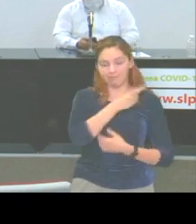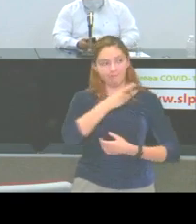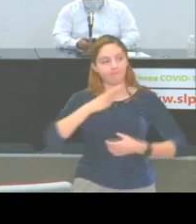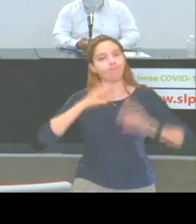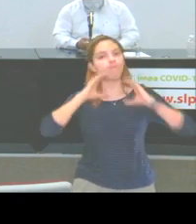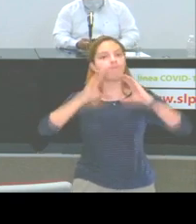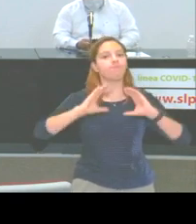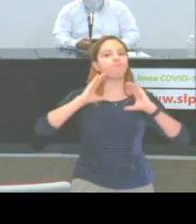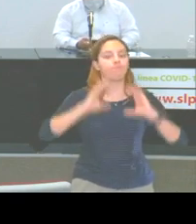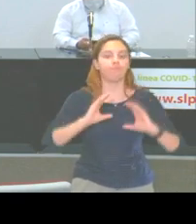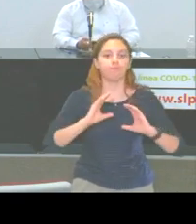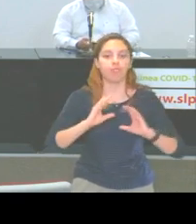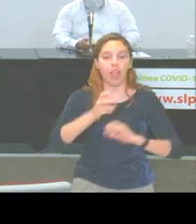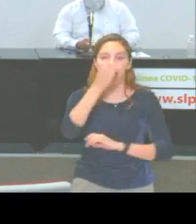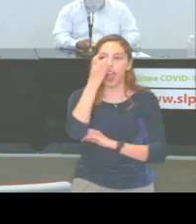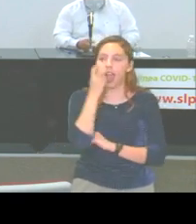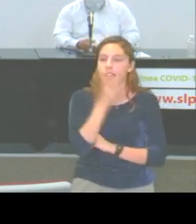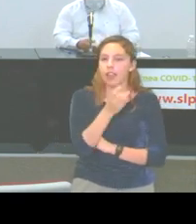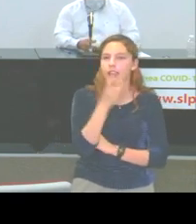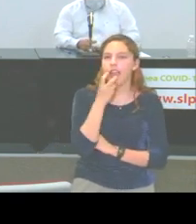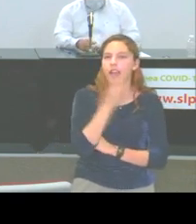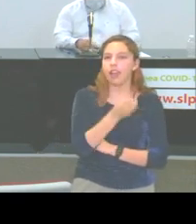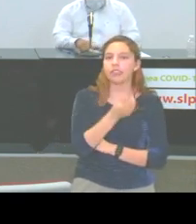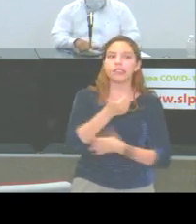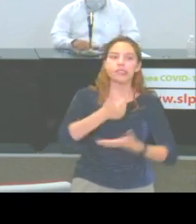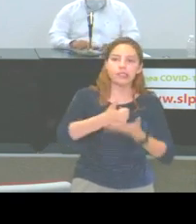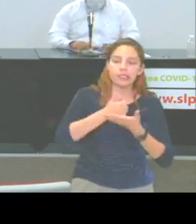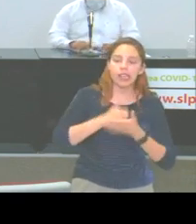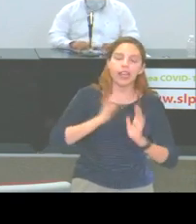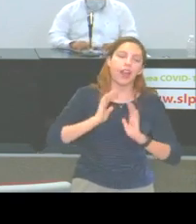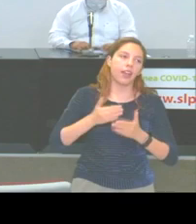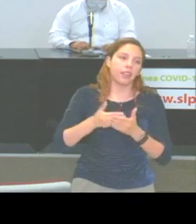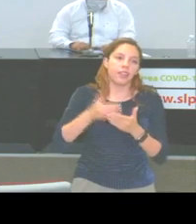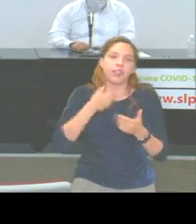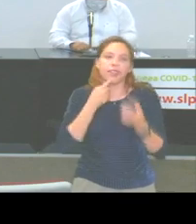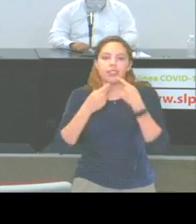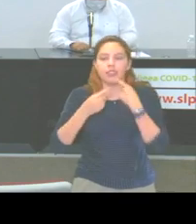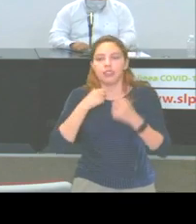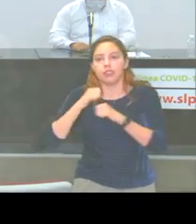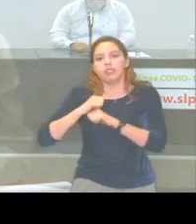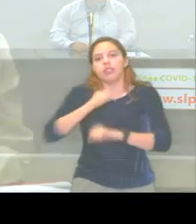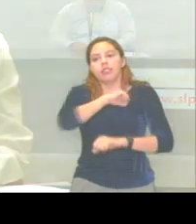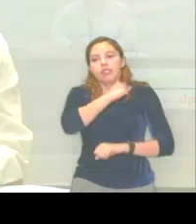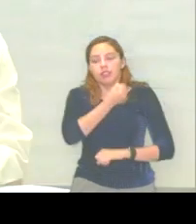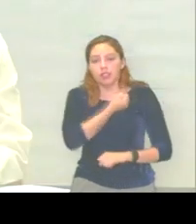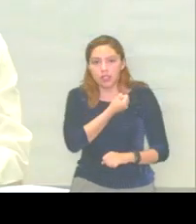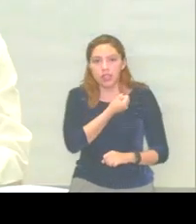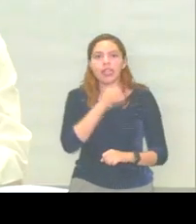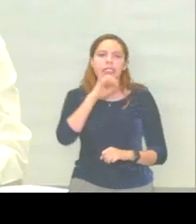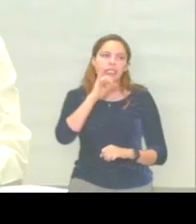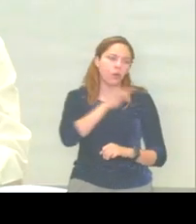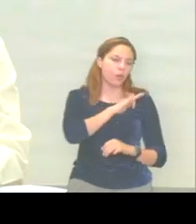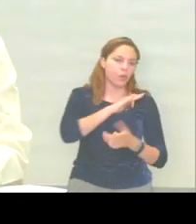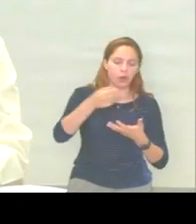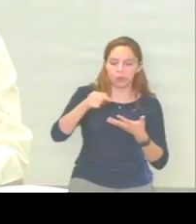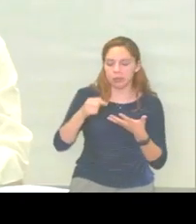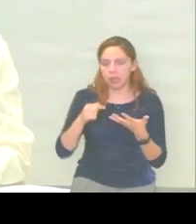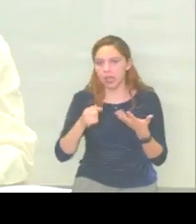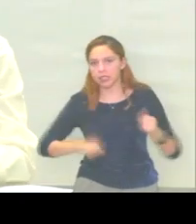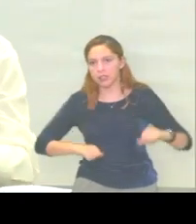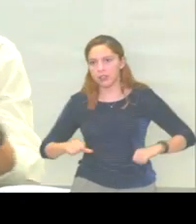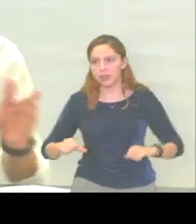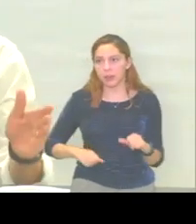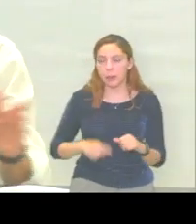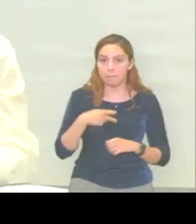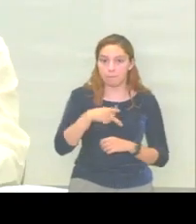cuidadosos, ¿no? O sea, esto nos permite, tal como lo han expresado nuestras autoridades sanitarias, pues llevar a cabo una serie de actividades, pero al